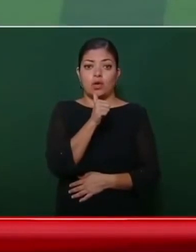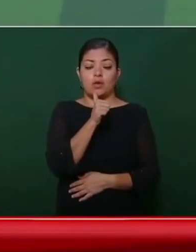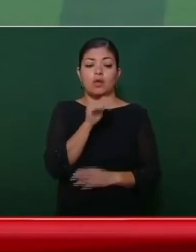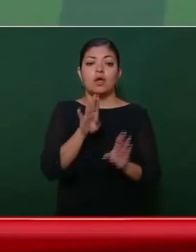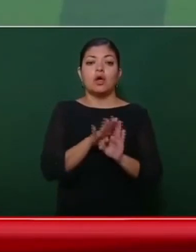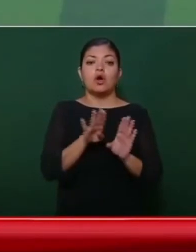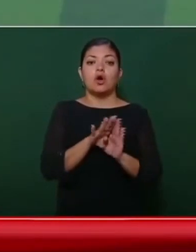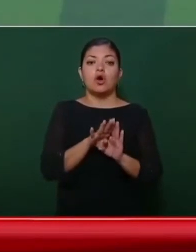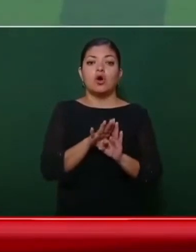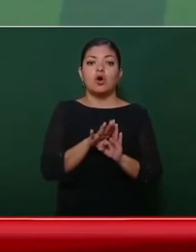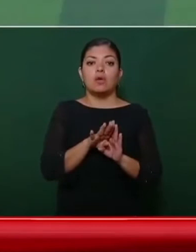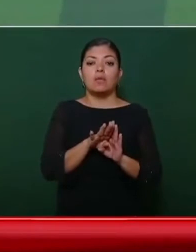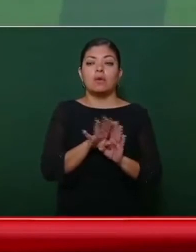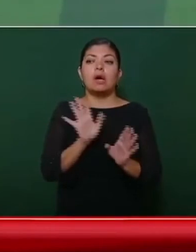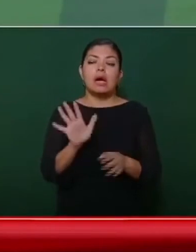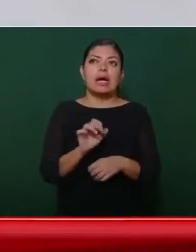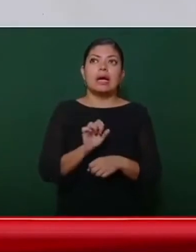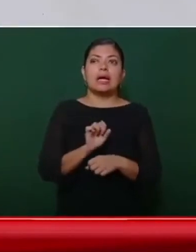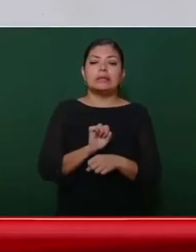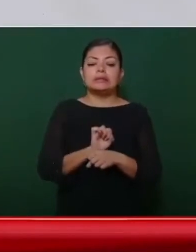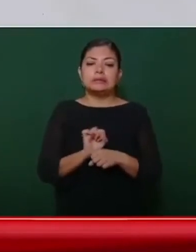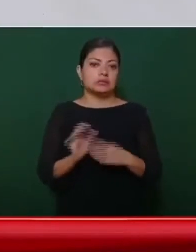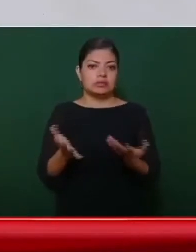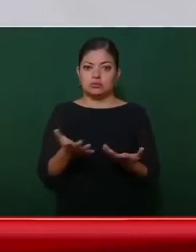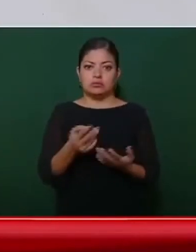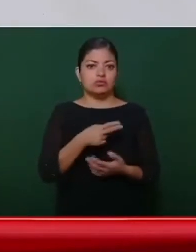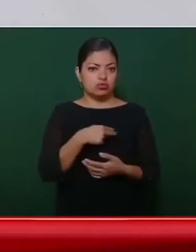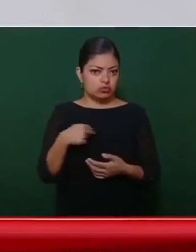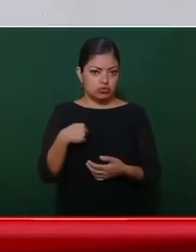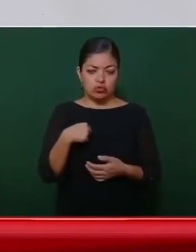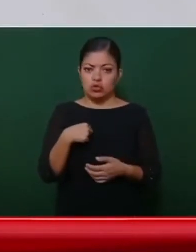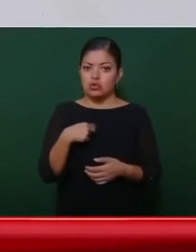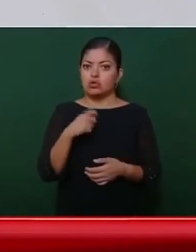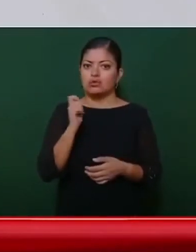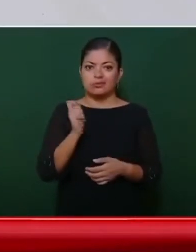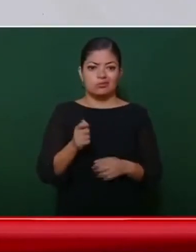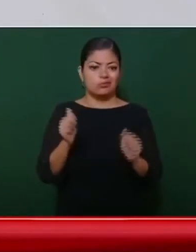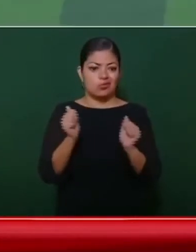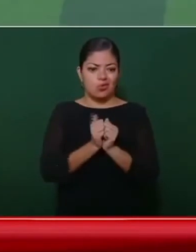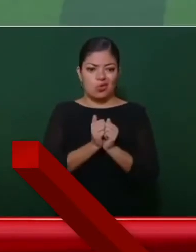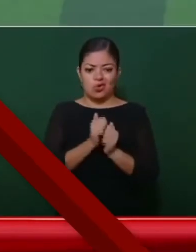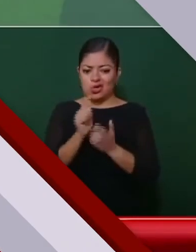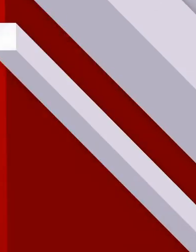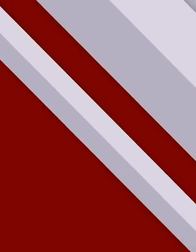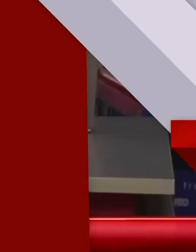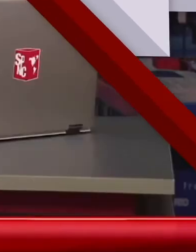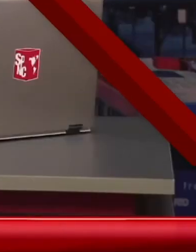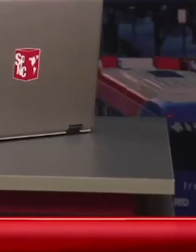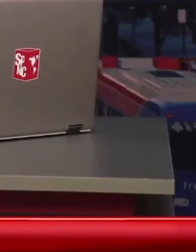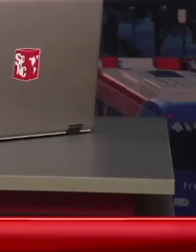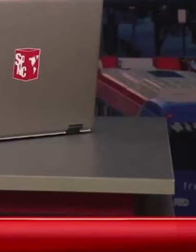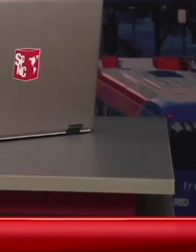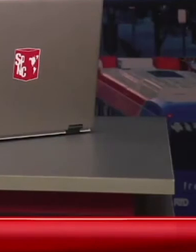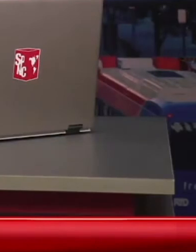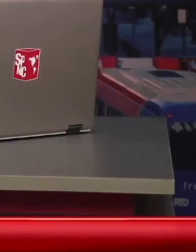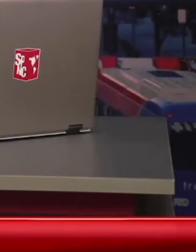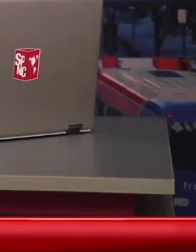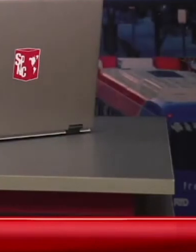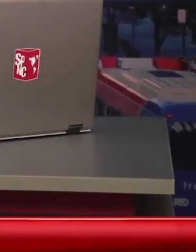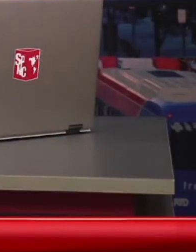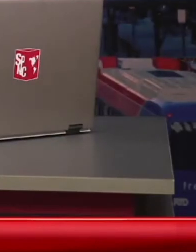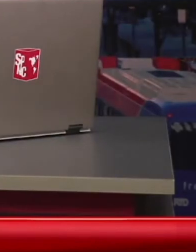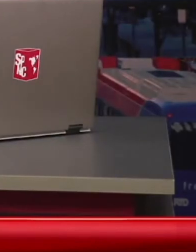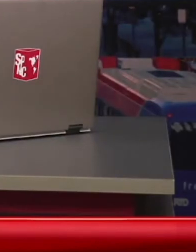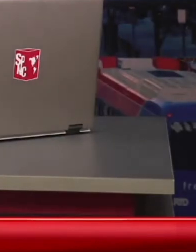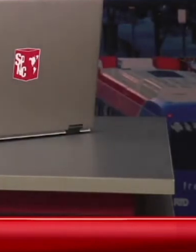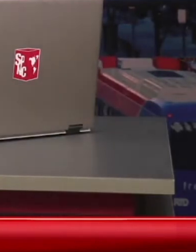minimizar los hechos, los condenamos y vamos a actuar con toda firmeza para encontrar a los responsables. No, Alfaro, Alfaro,